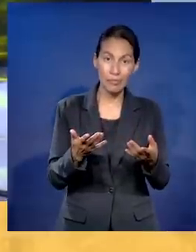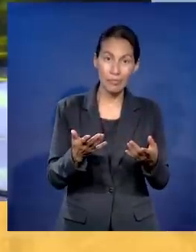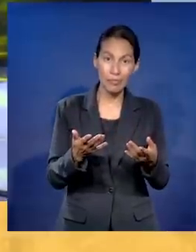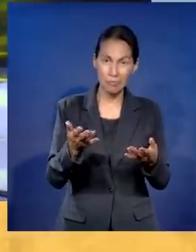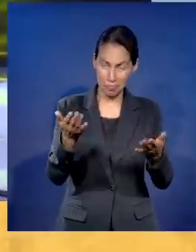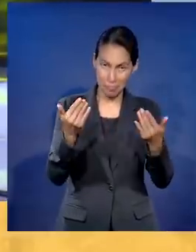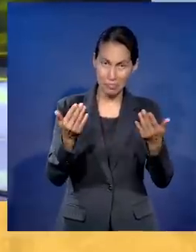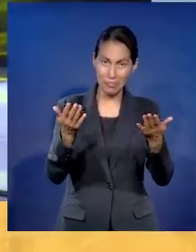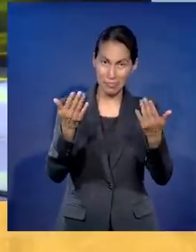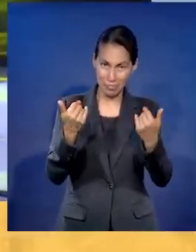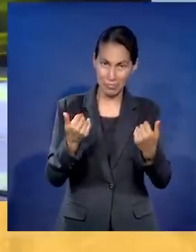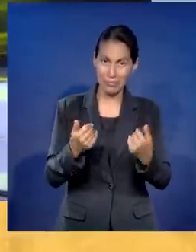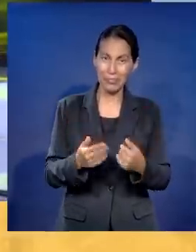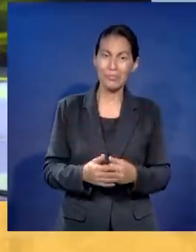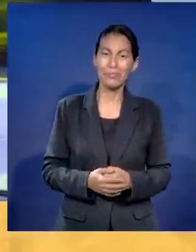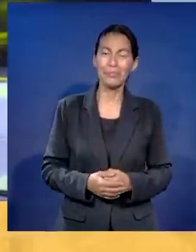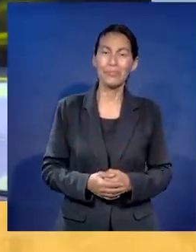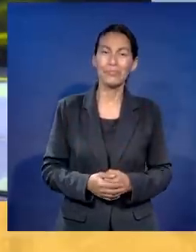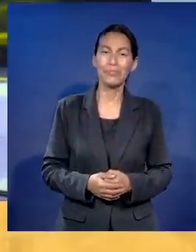dónde estás